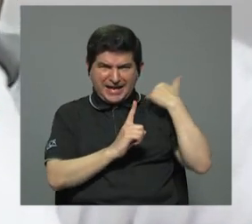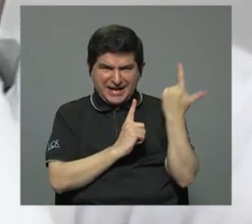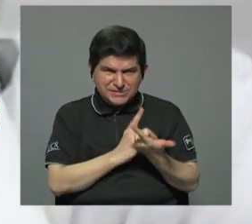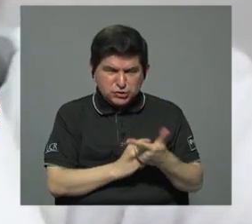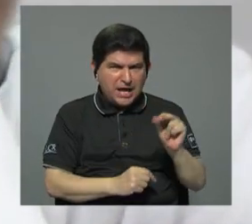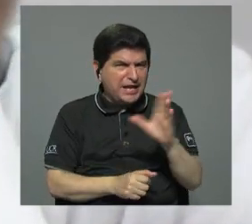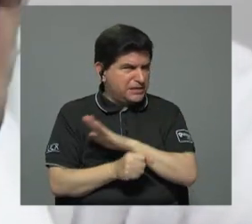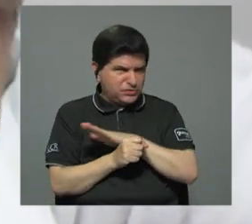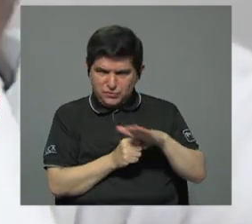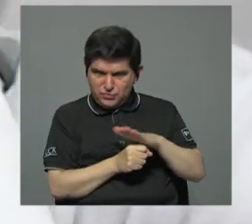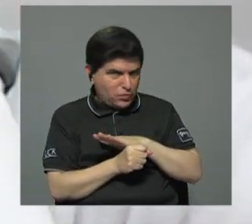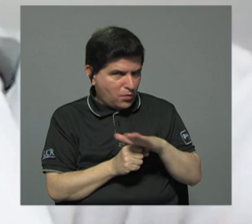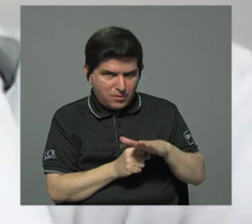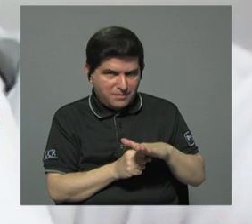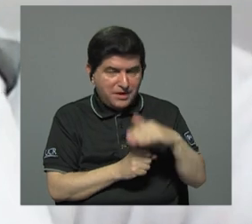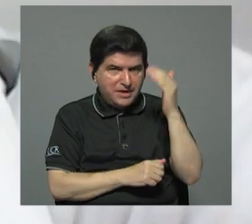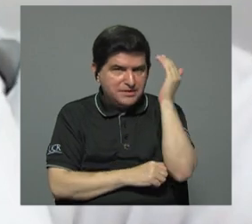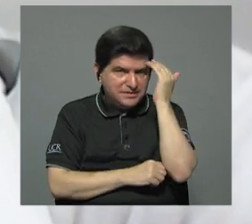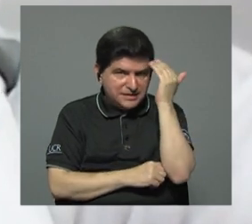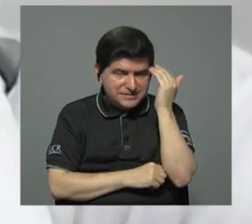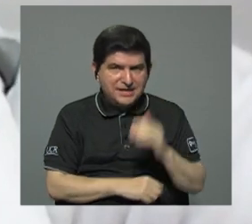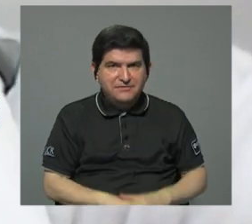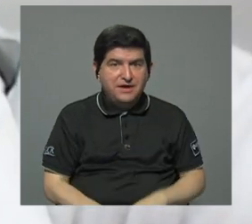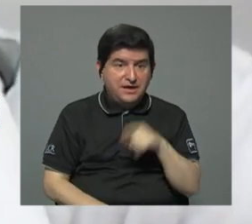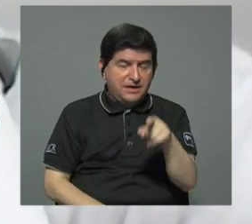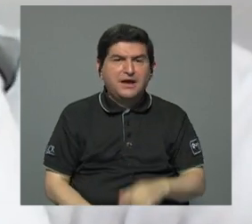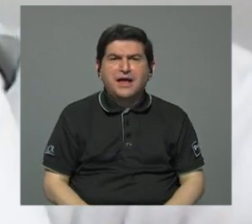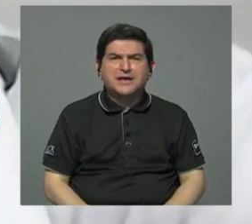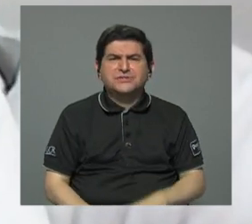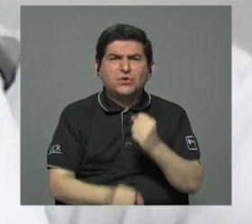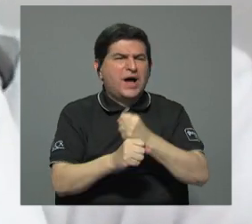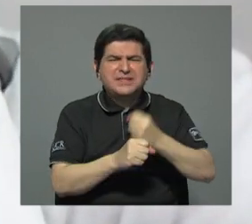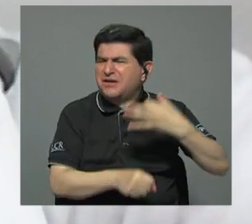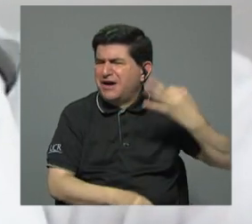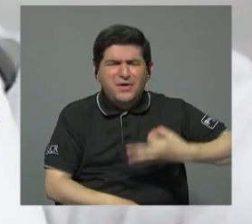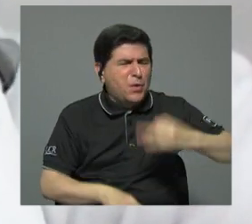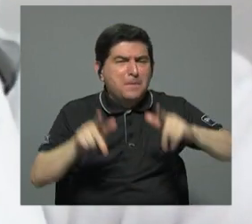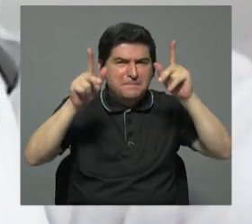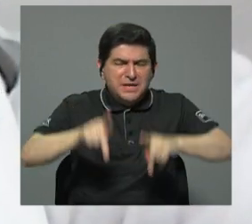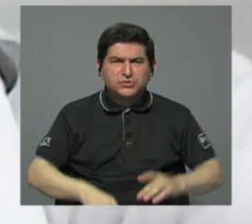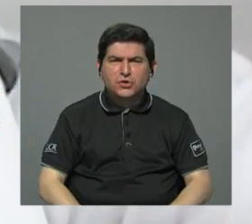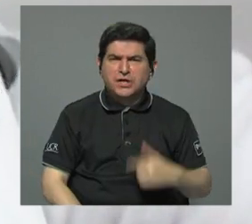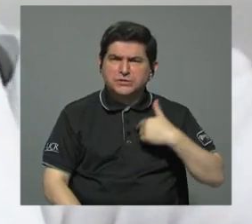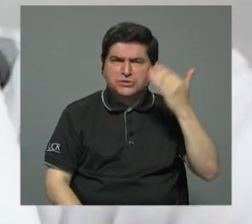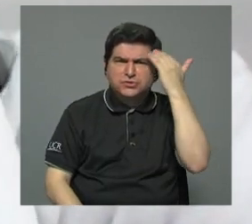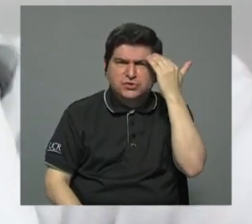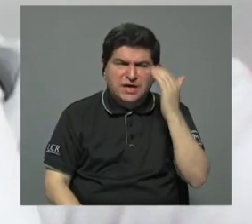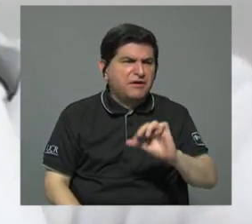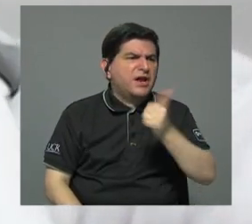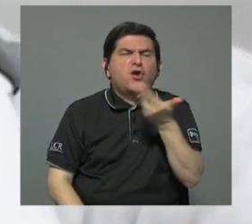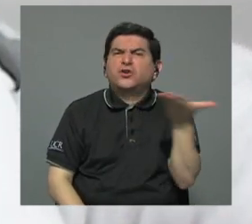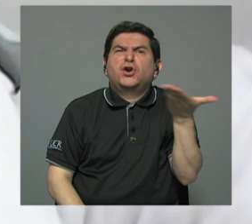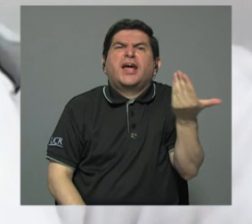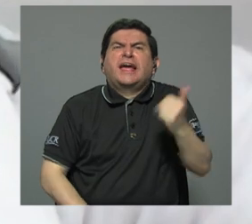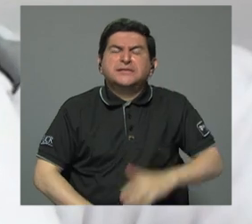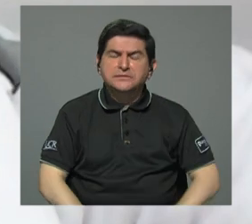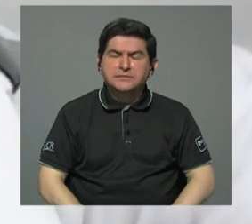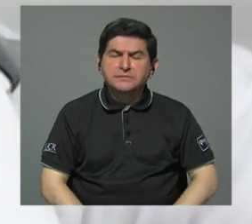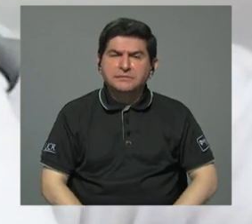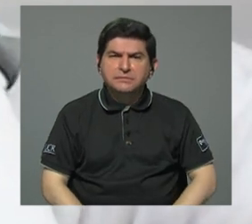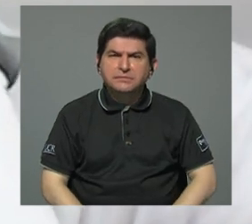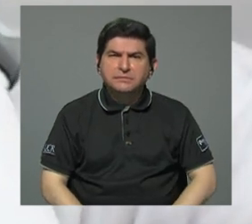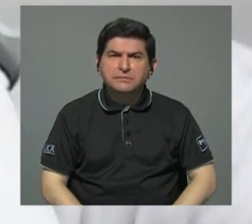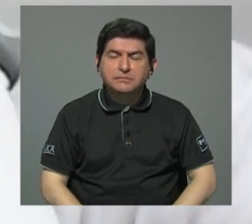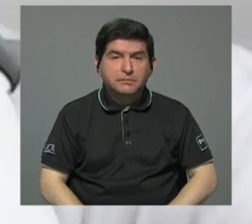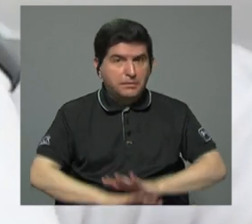son suficientes como para saber que eso empuja a la informalidad de las personas, o sea, me gustaría saber cuál es lo otro, porque